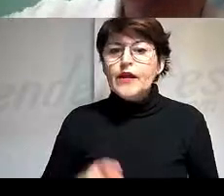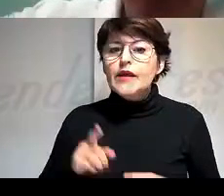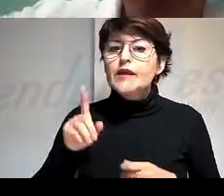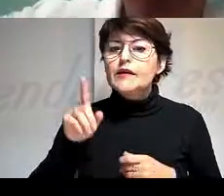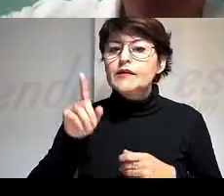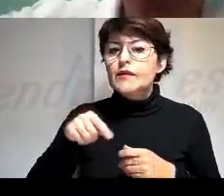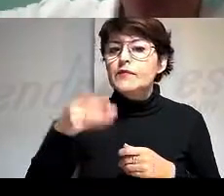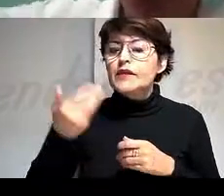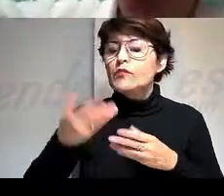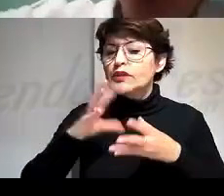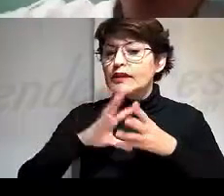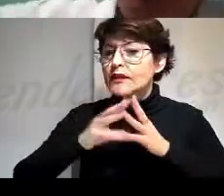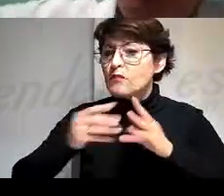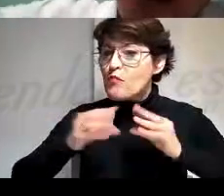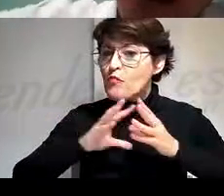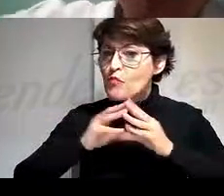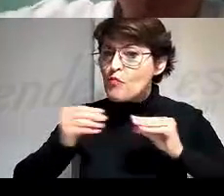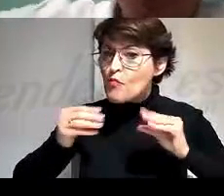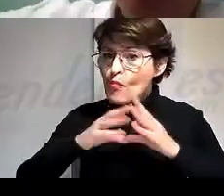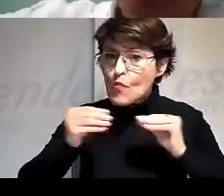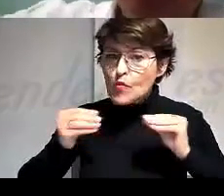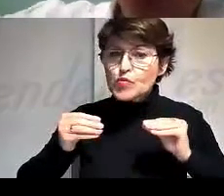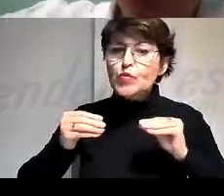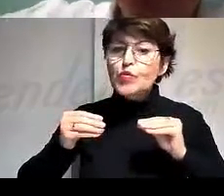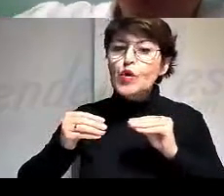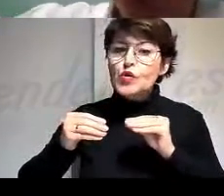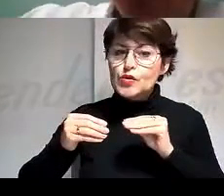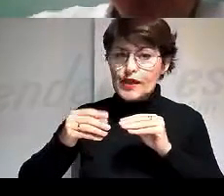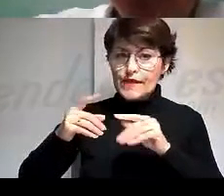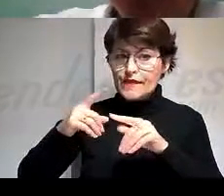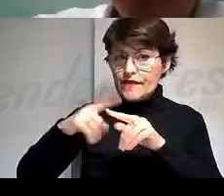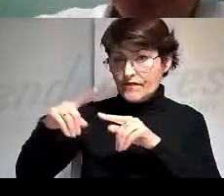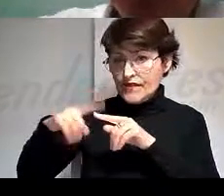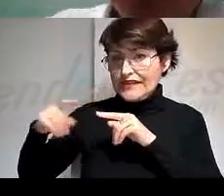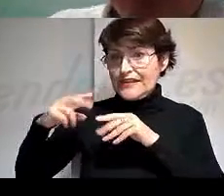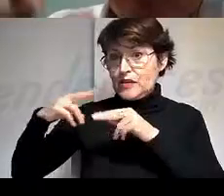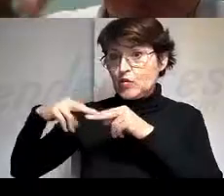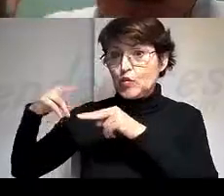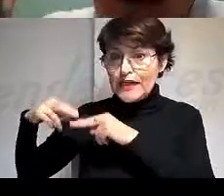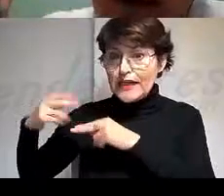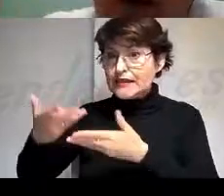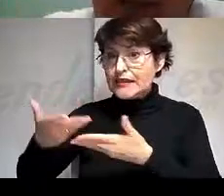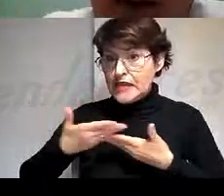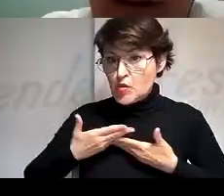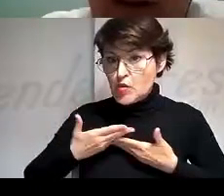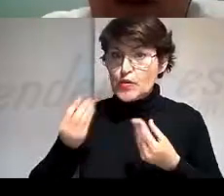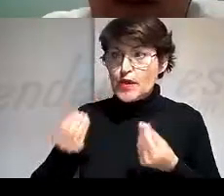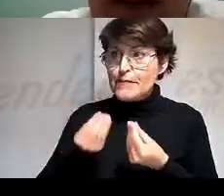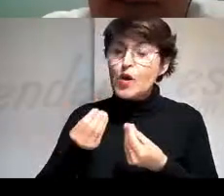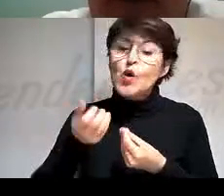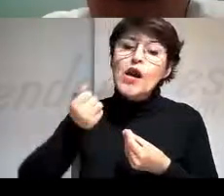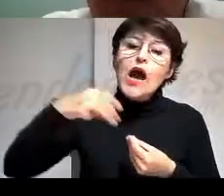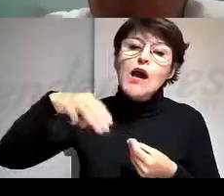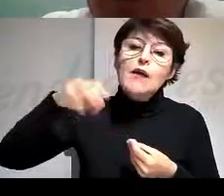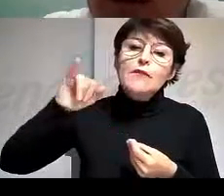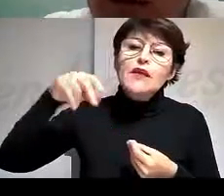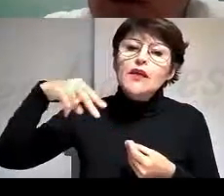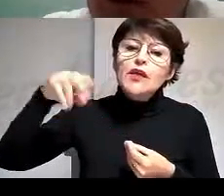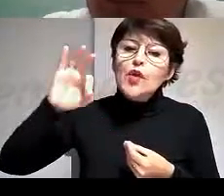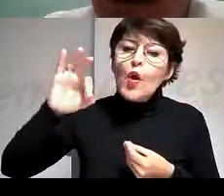decir, en todo el conjunto de paredes de ladrillos que tenemos dentro del cuerpo, los aminoácidos